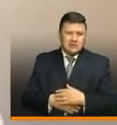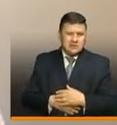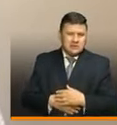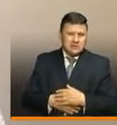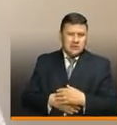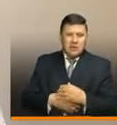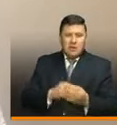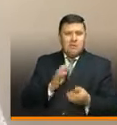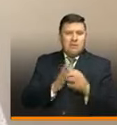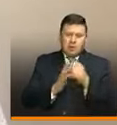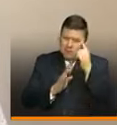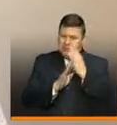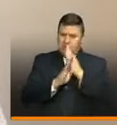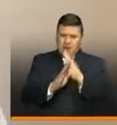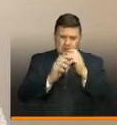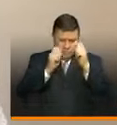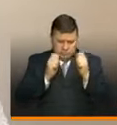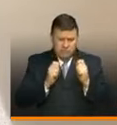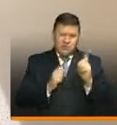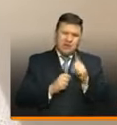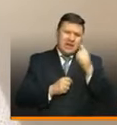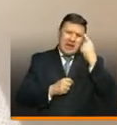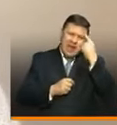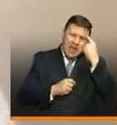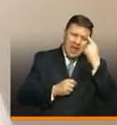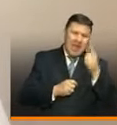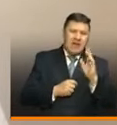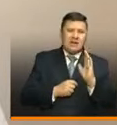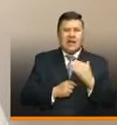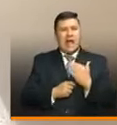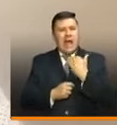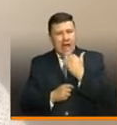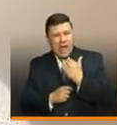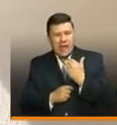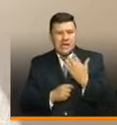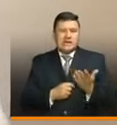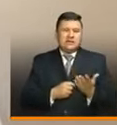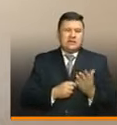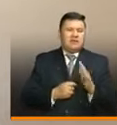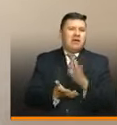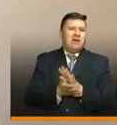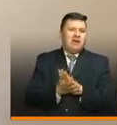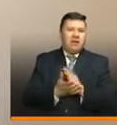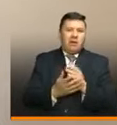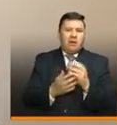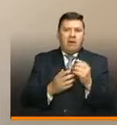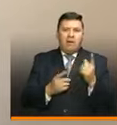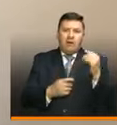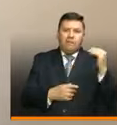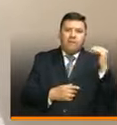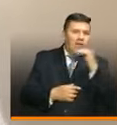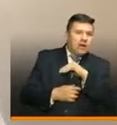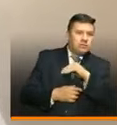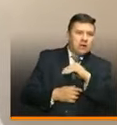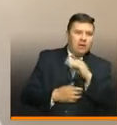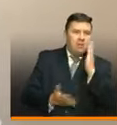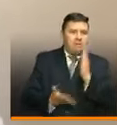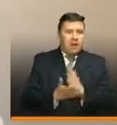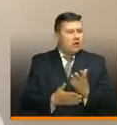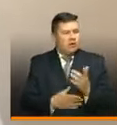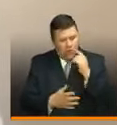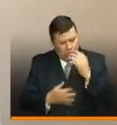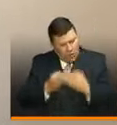de productos de protección, no piensen que de alguna forma y no permitan que se genere una falsa sensación de seguridad,